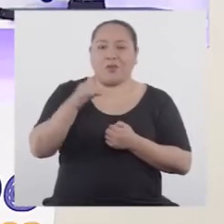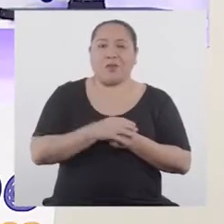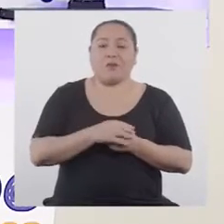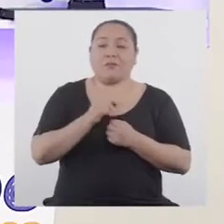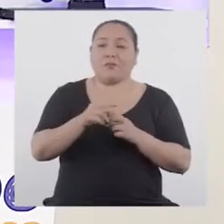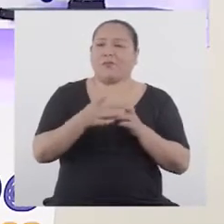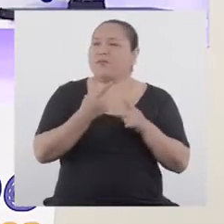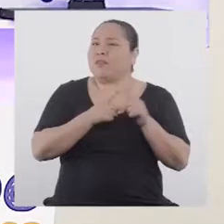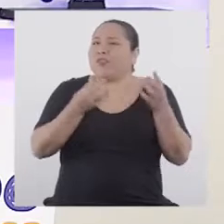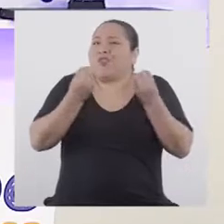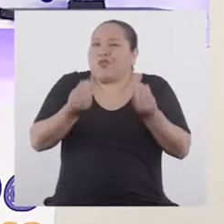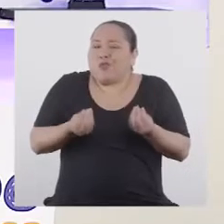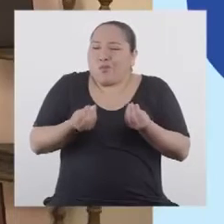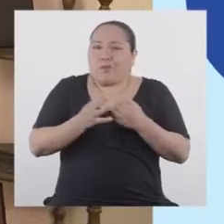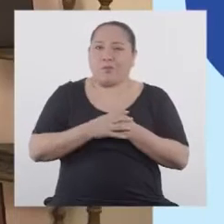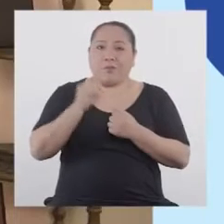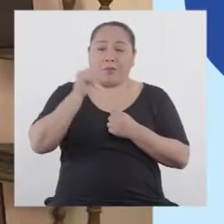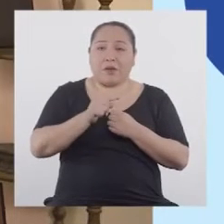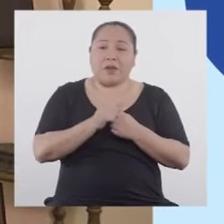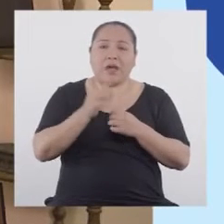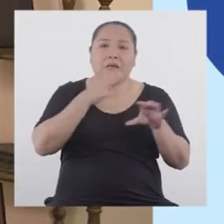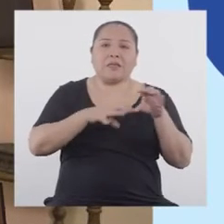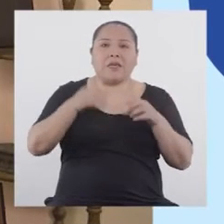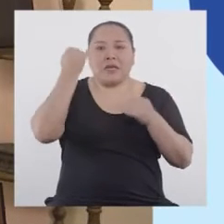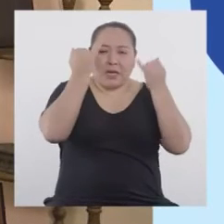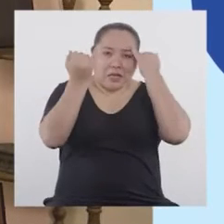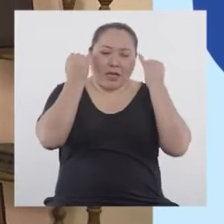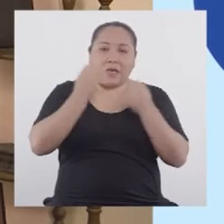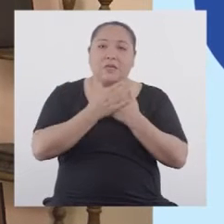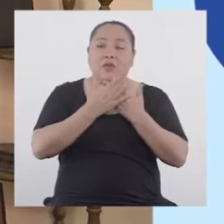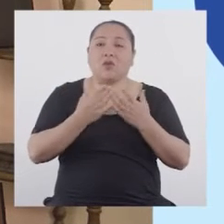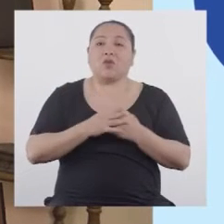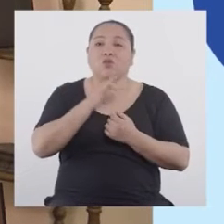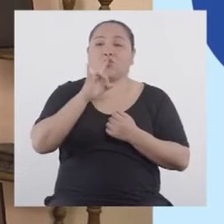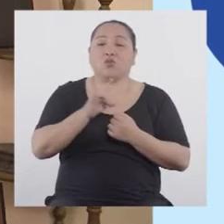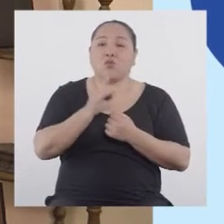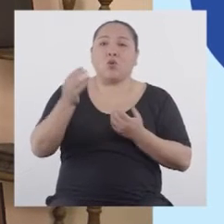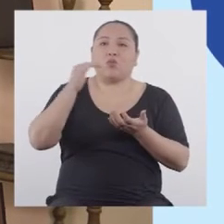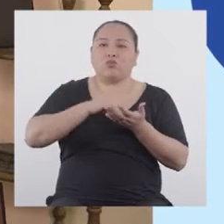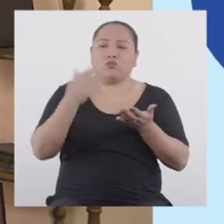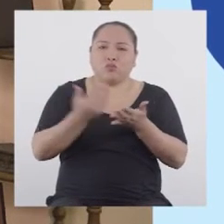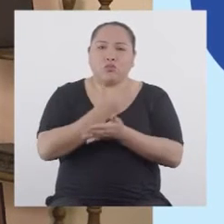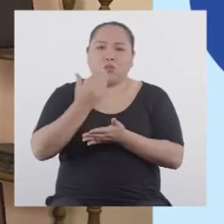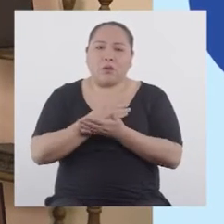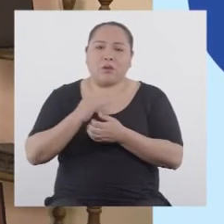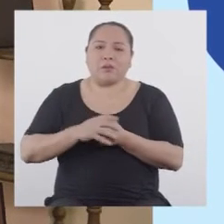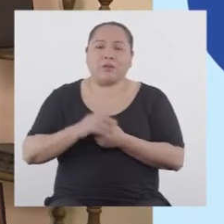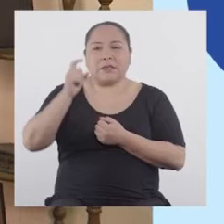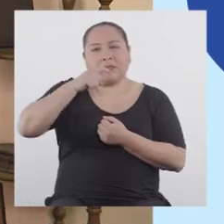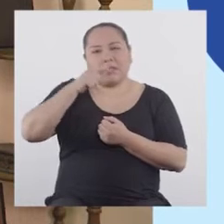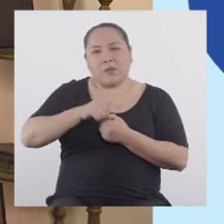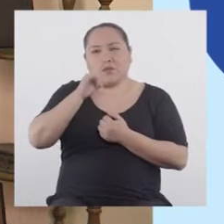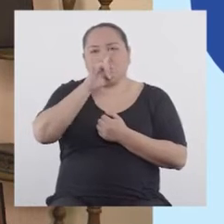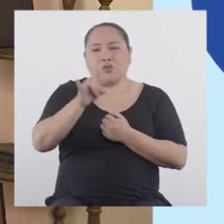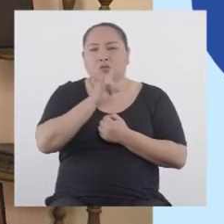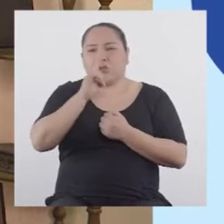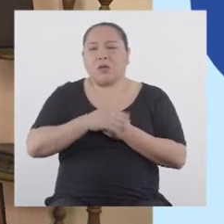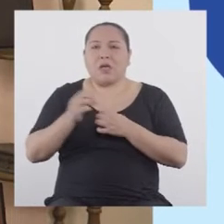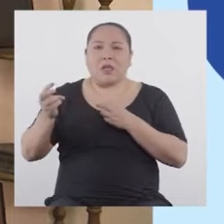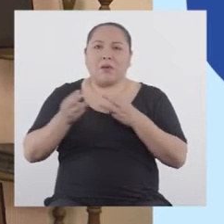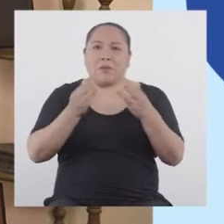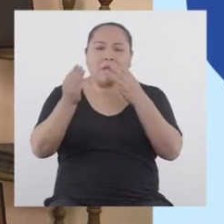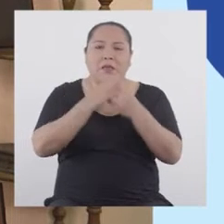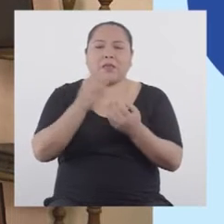Romina. Pero, ¿cómo? Para desarrollar ideas de productos utilitarios novedosos, deberemos emplear